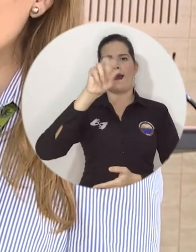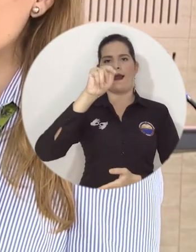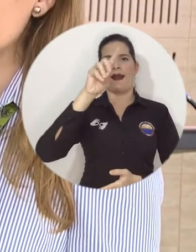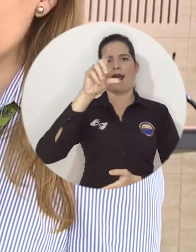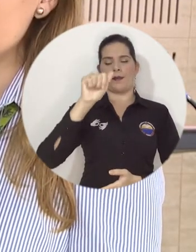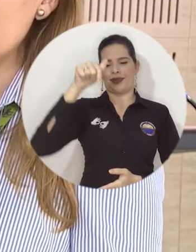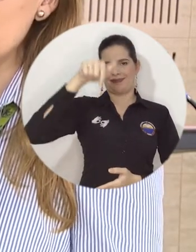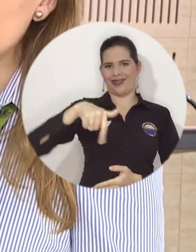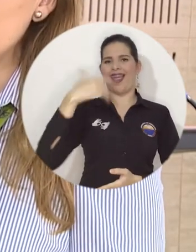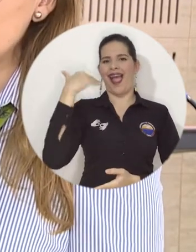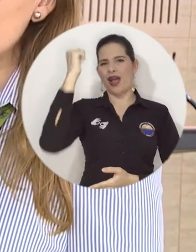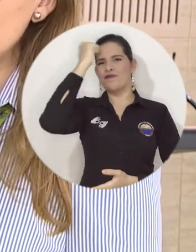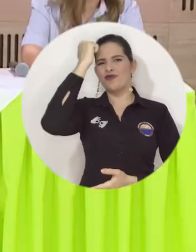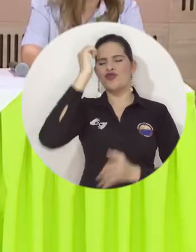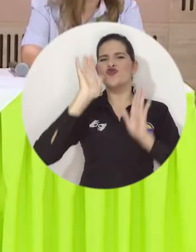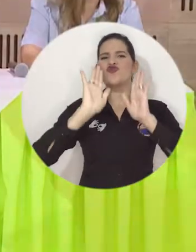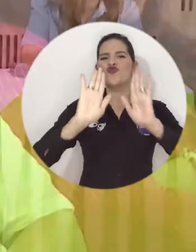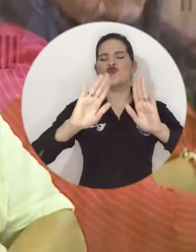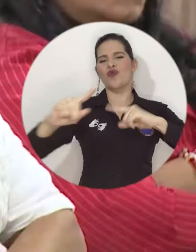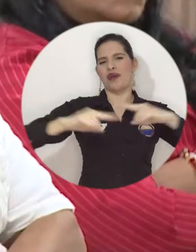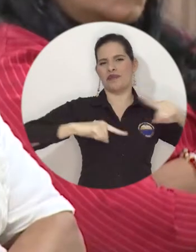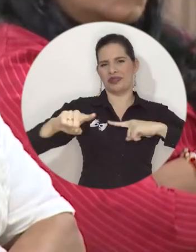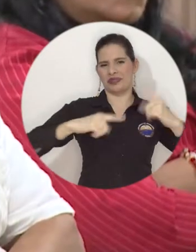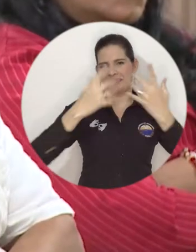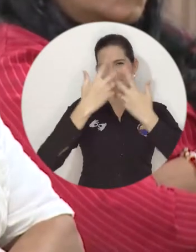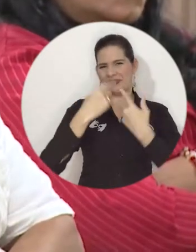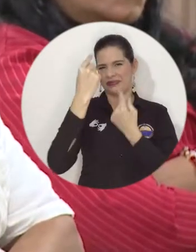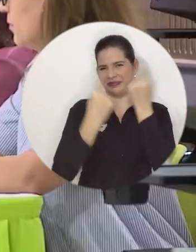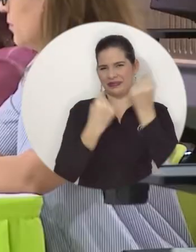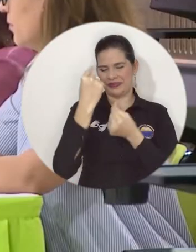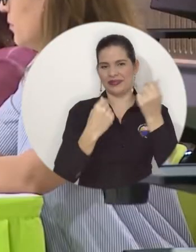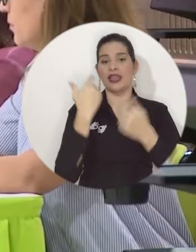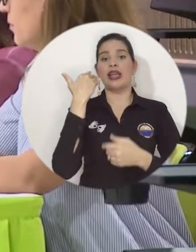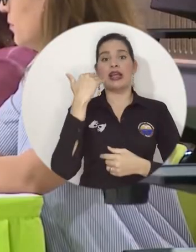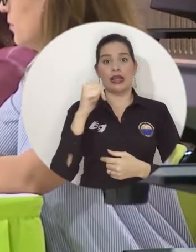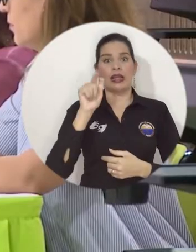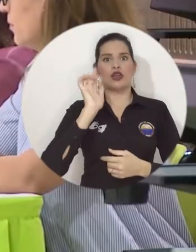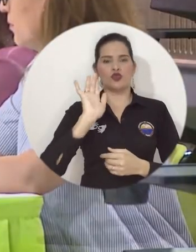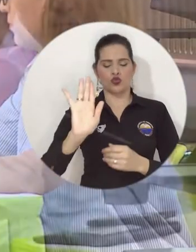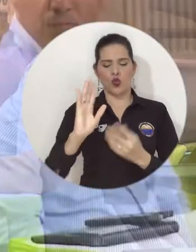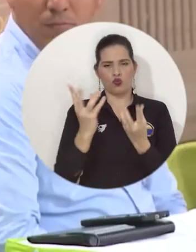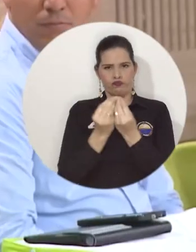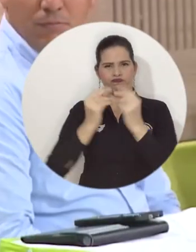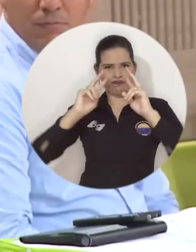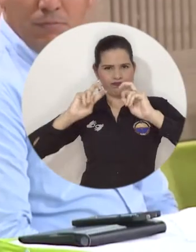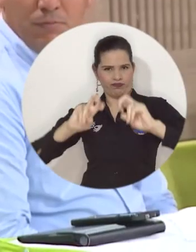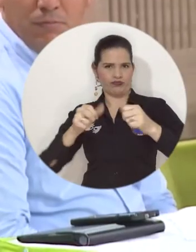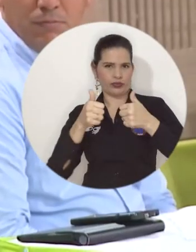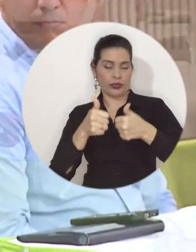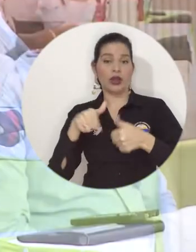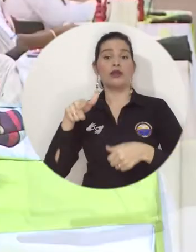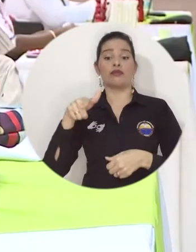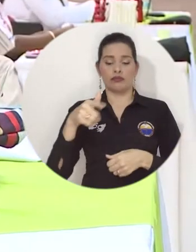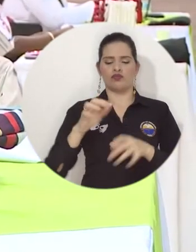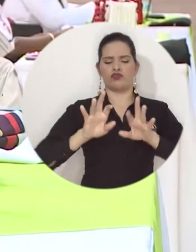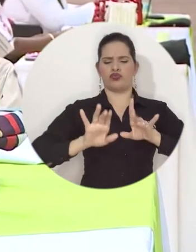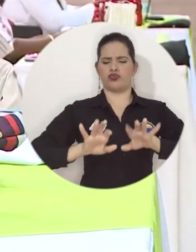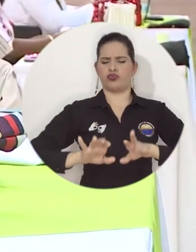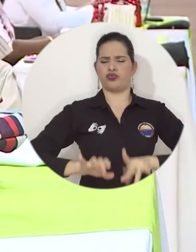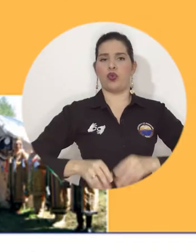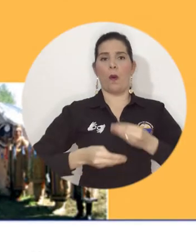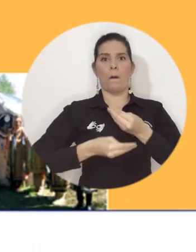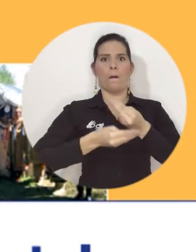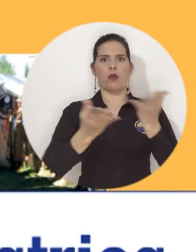docente de la Facultad de Ciencias Empresariales y Económicas e investigadora del grupo Organización y Empresa, fue publicado en la revista